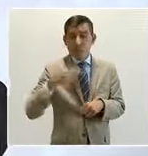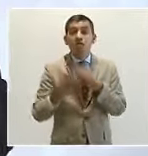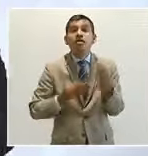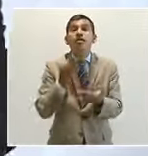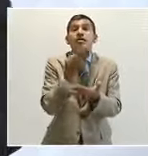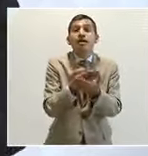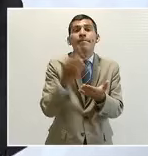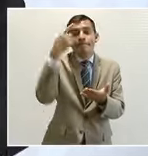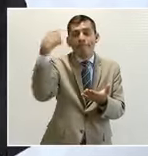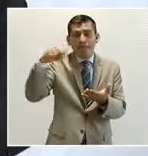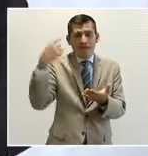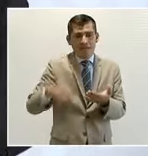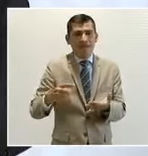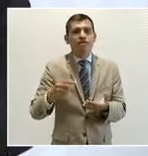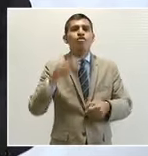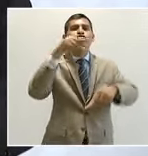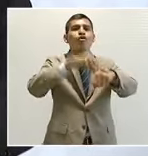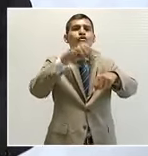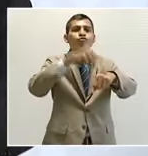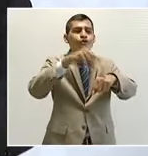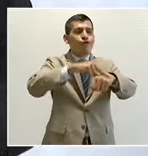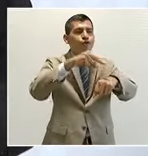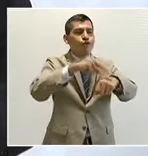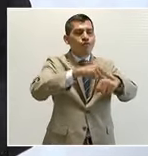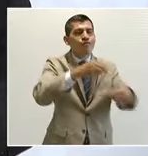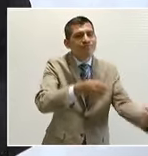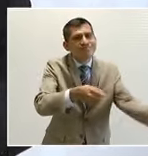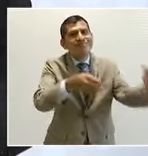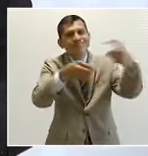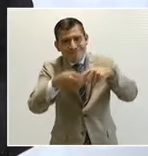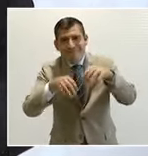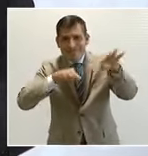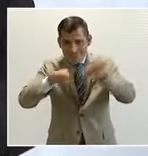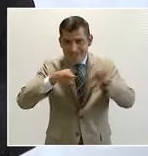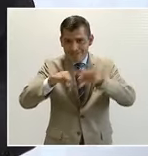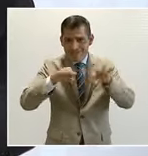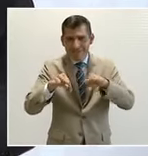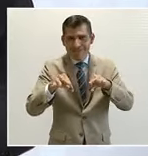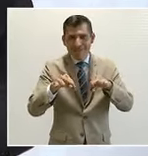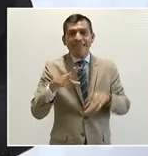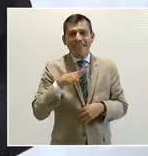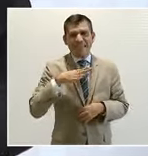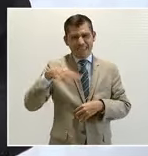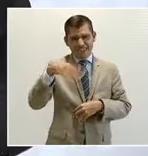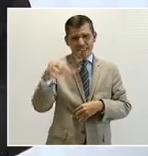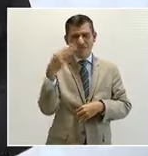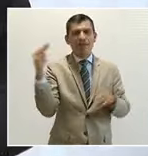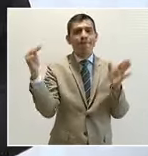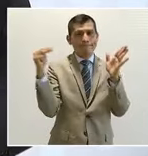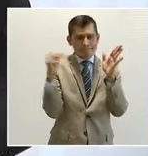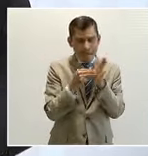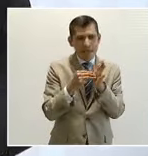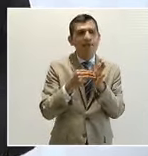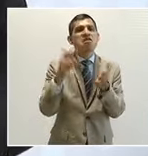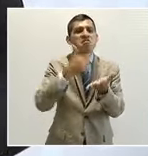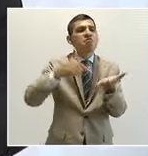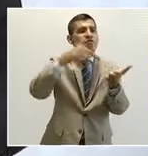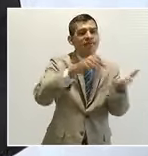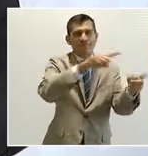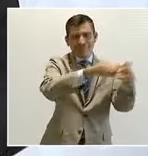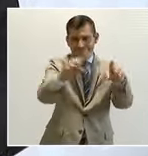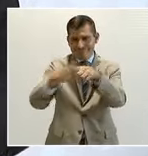contratar médicos generales y especialistas tenemos 14.000 plazas y